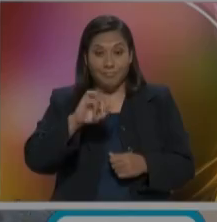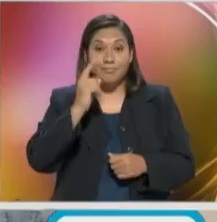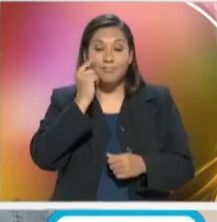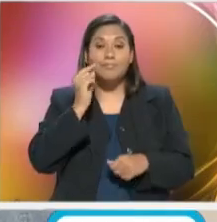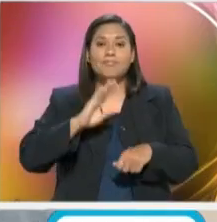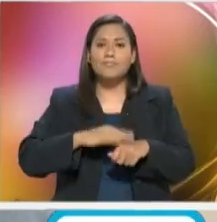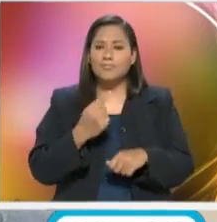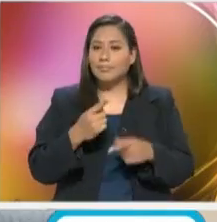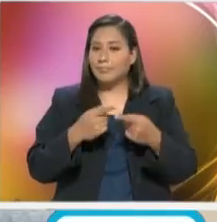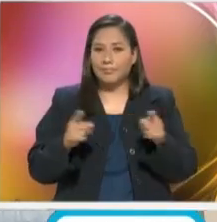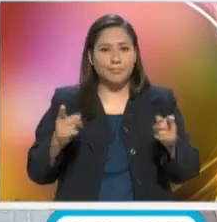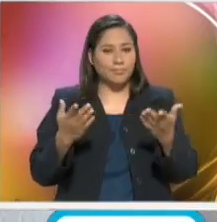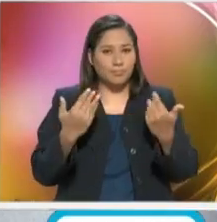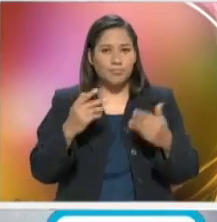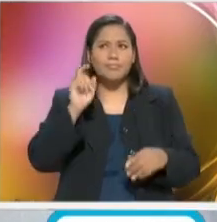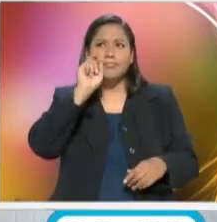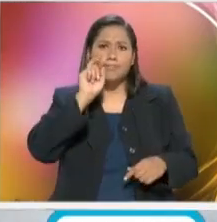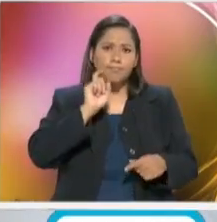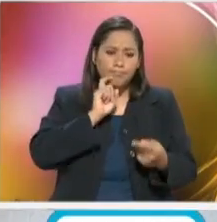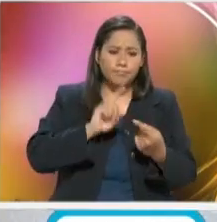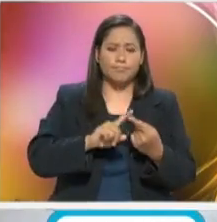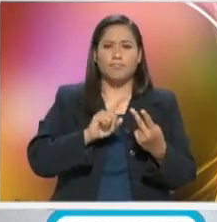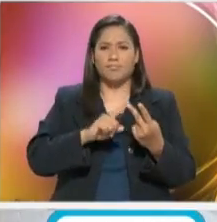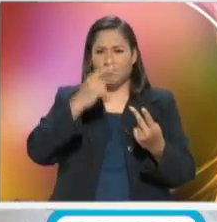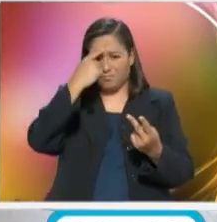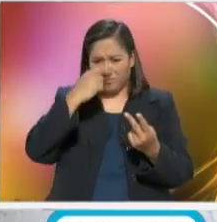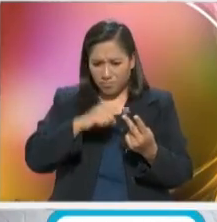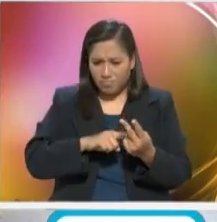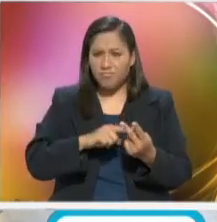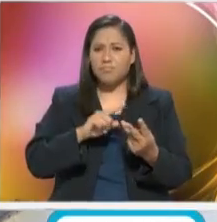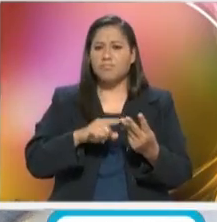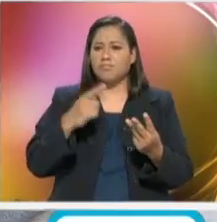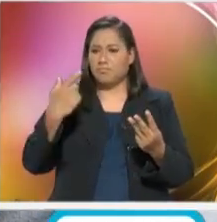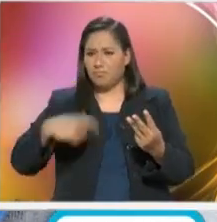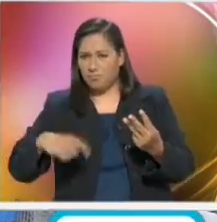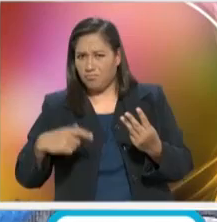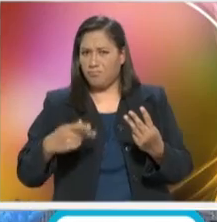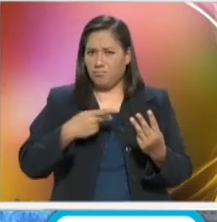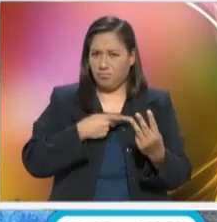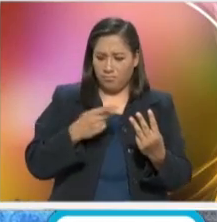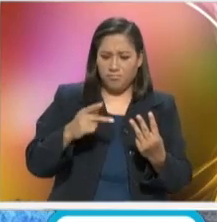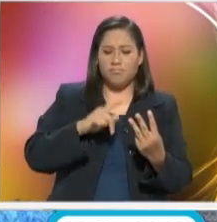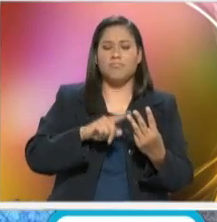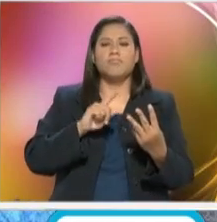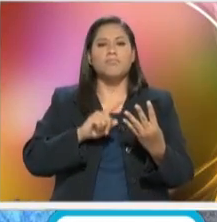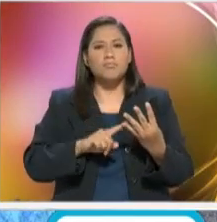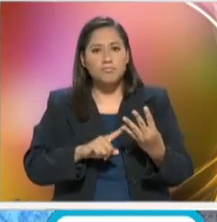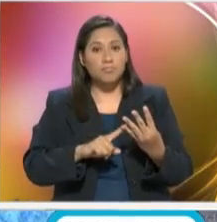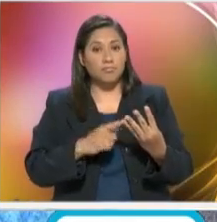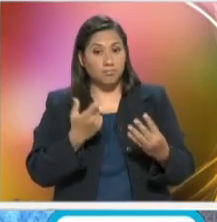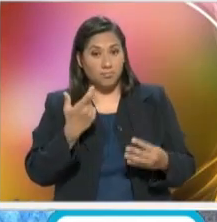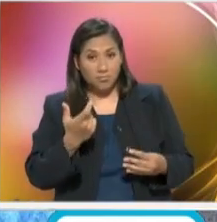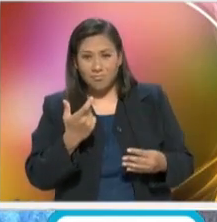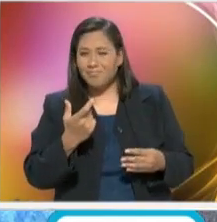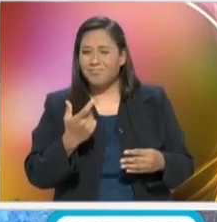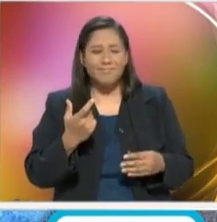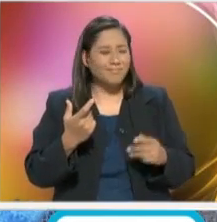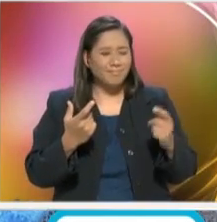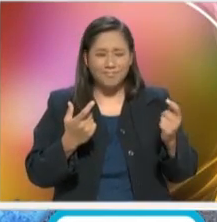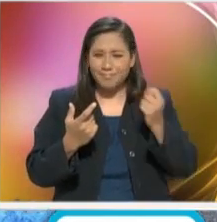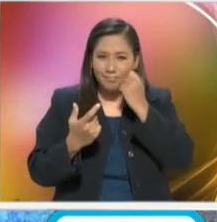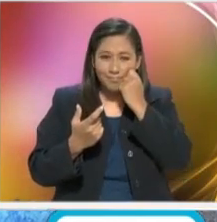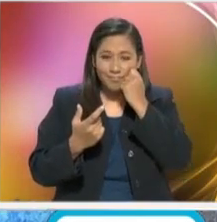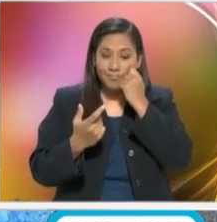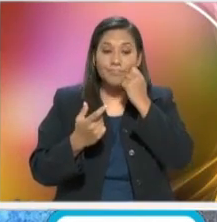Porque sin distinción de sexo, de credo, de condición social, de condición económica, de ningún tipo